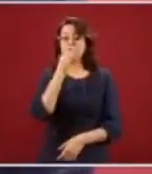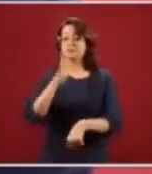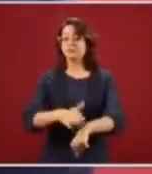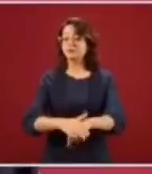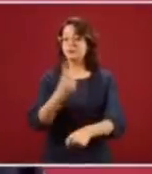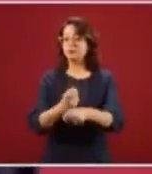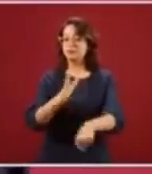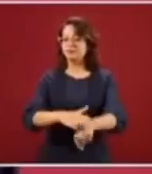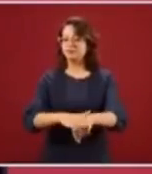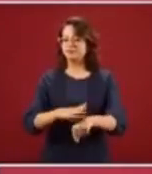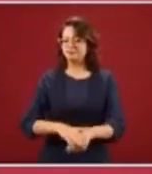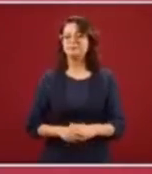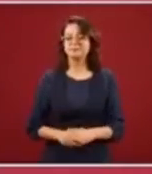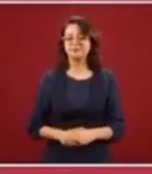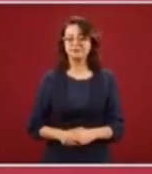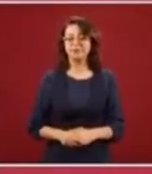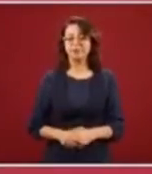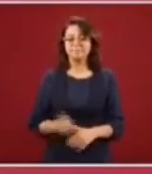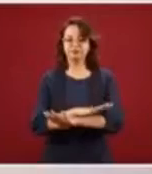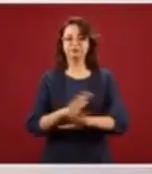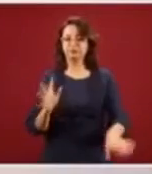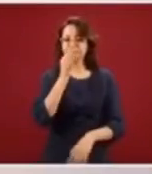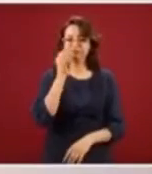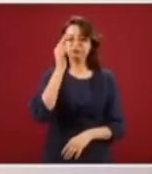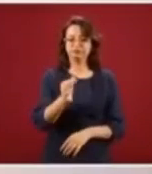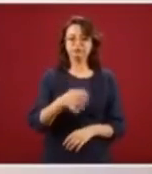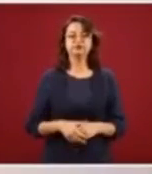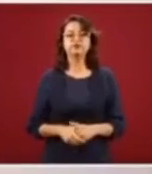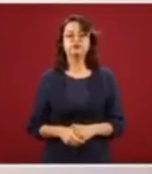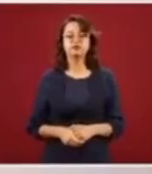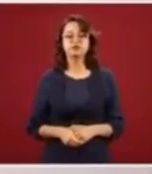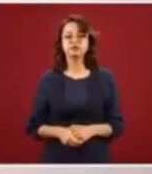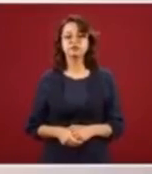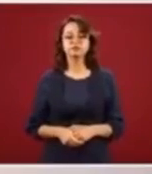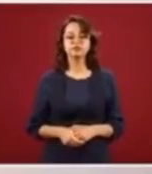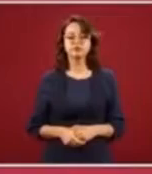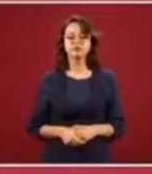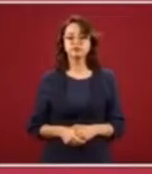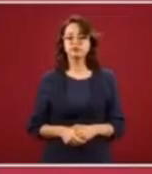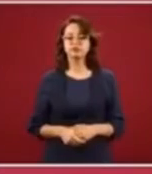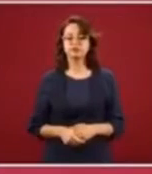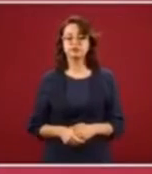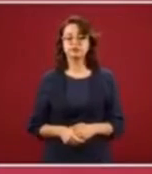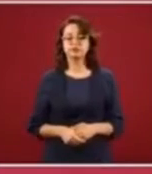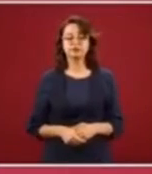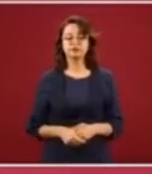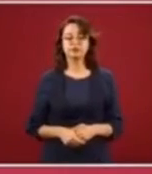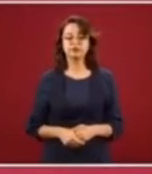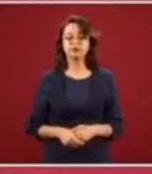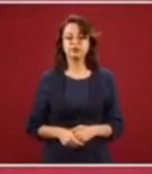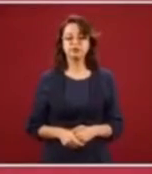primera llamada. Y vamos a comenzar mañana. Estamos muy avanzados,